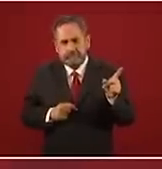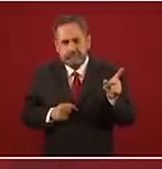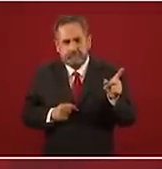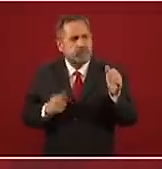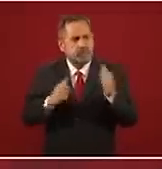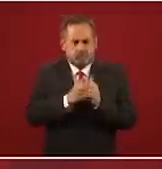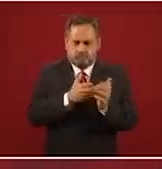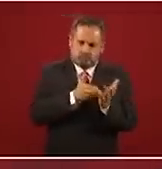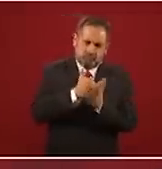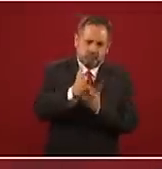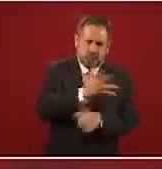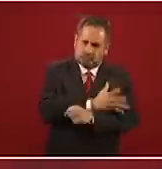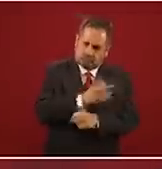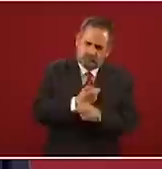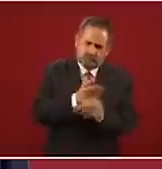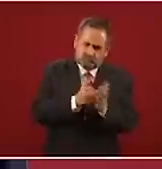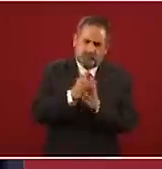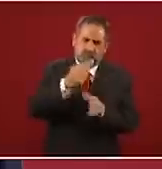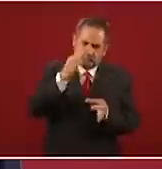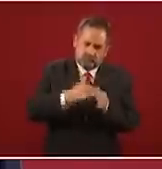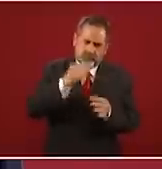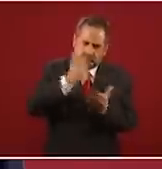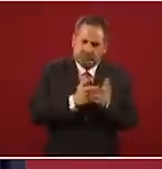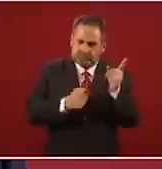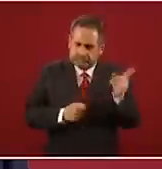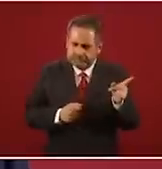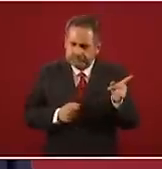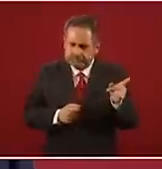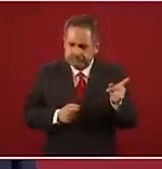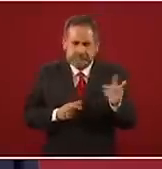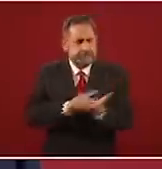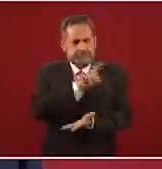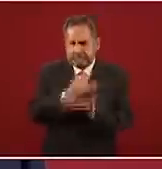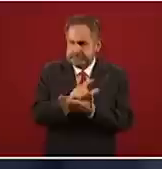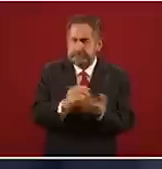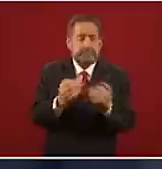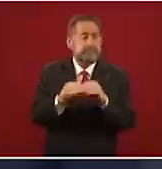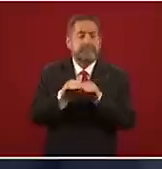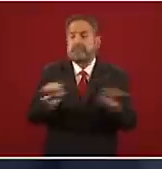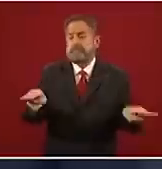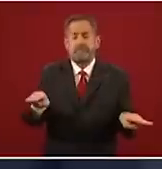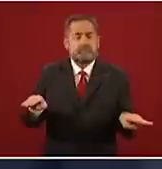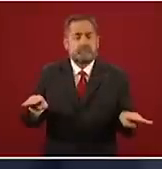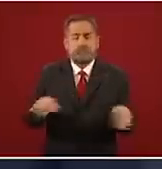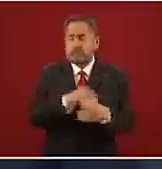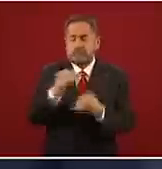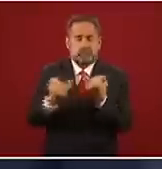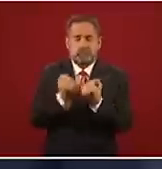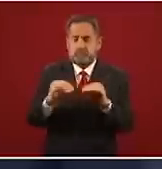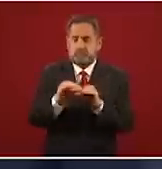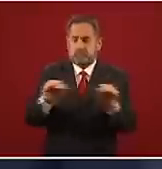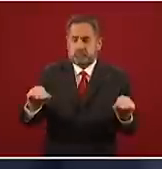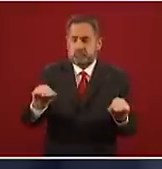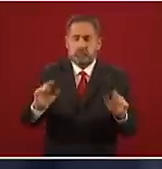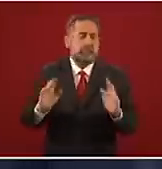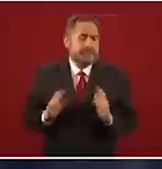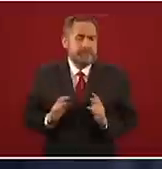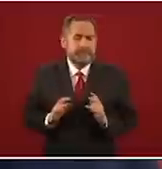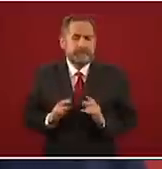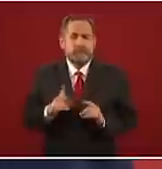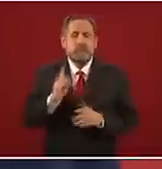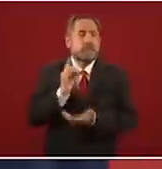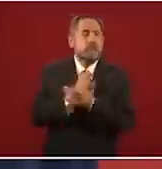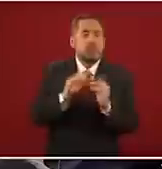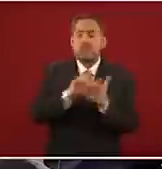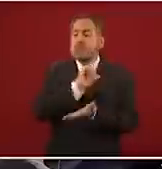con rectitud y que se aplique la ley para todos, no nada